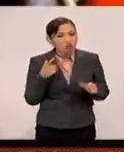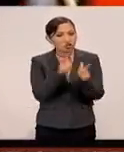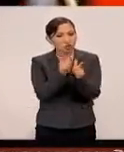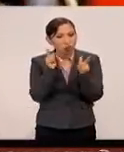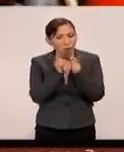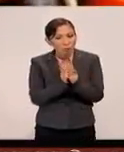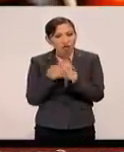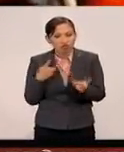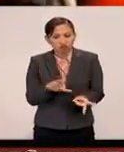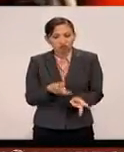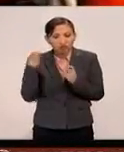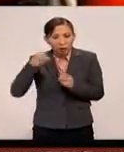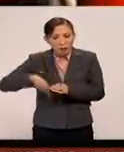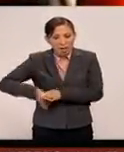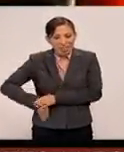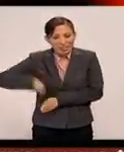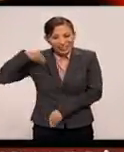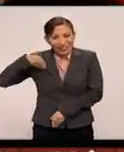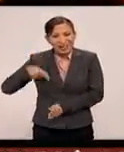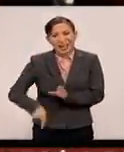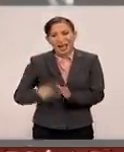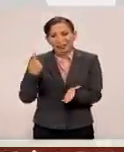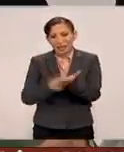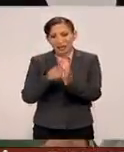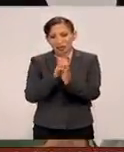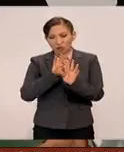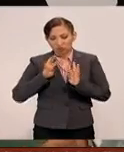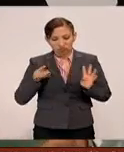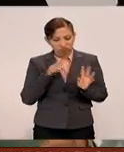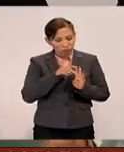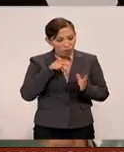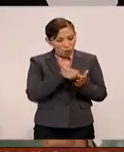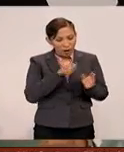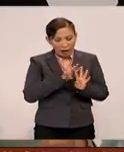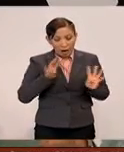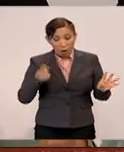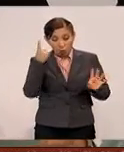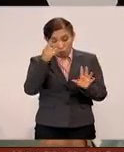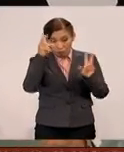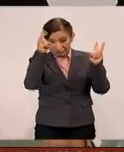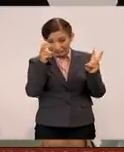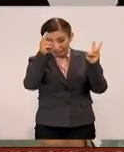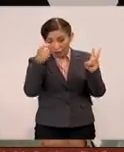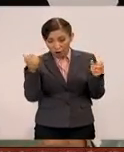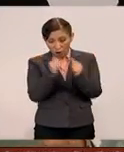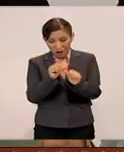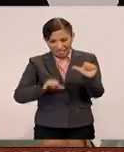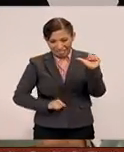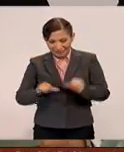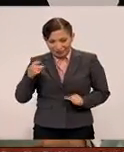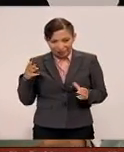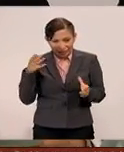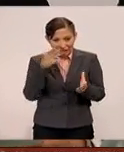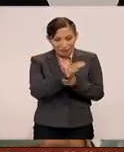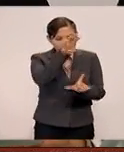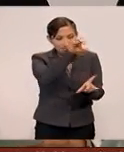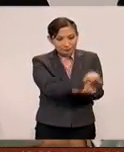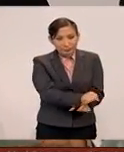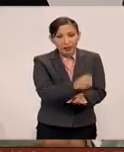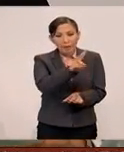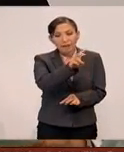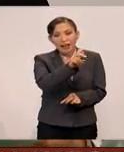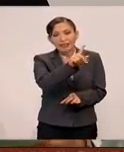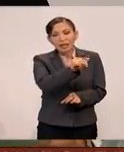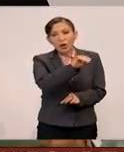bandas de carteristas que operaban en los andenes. Uno de los casos de mayor impacto en esta acción conjunta fue la detención de